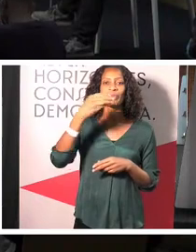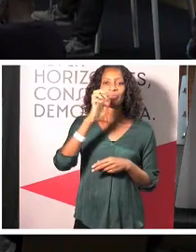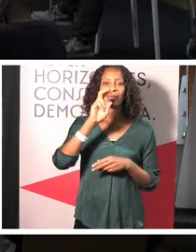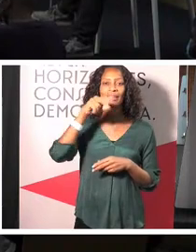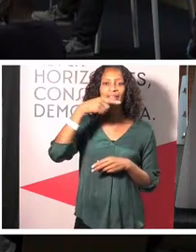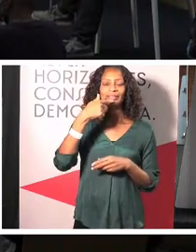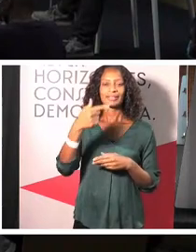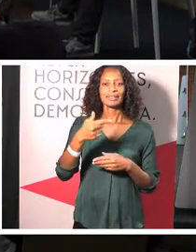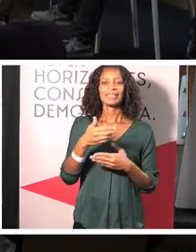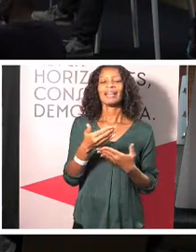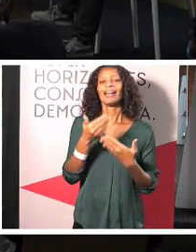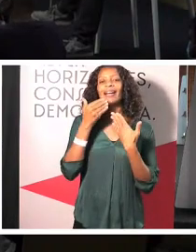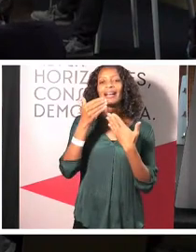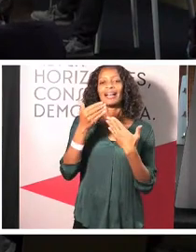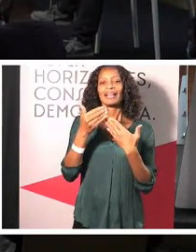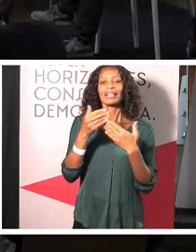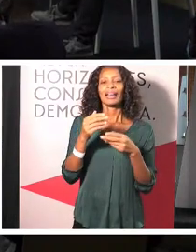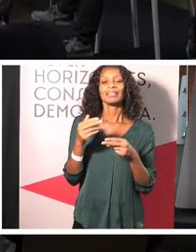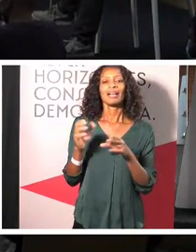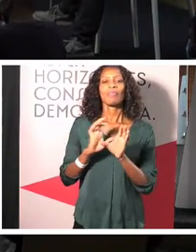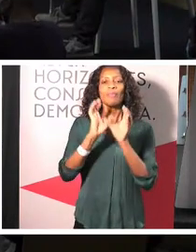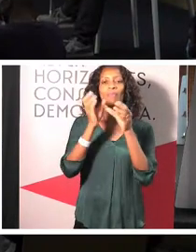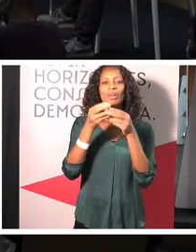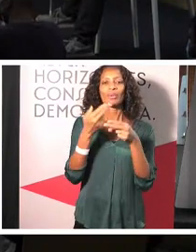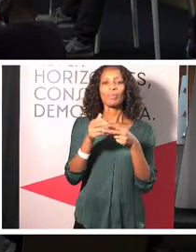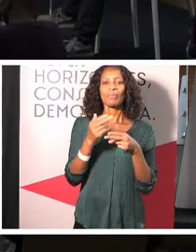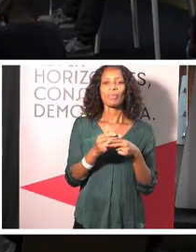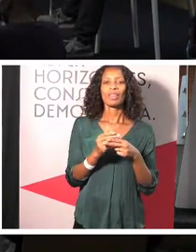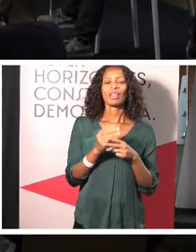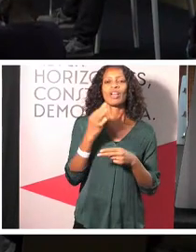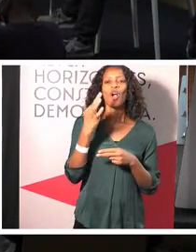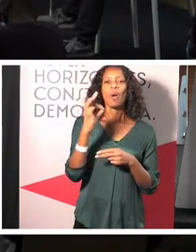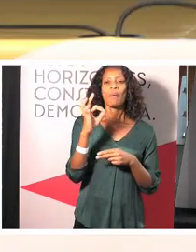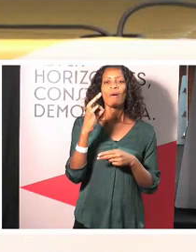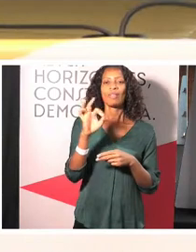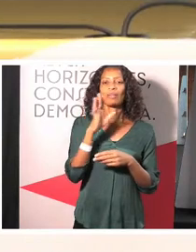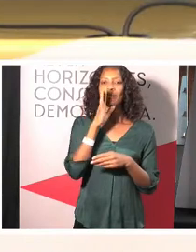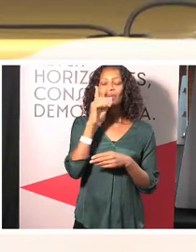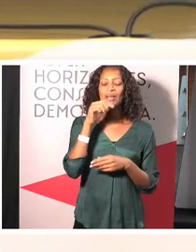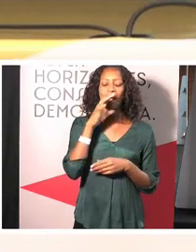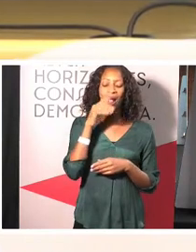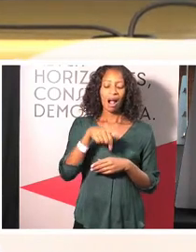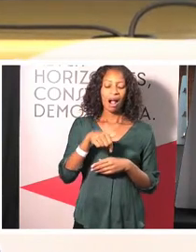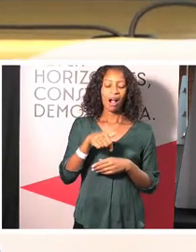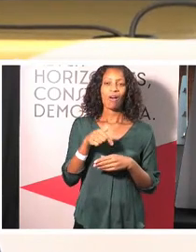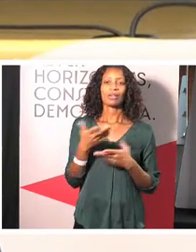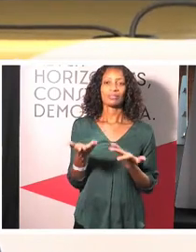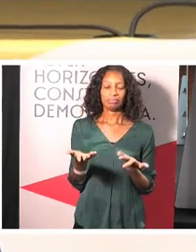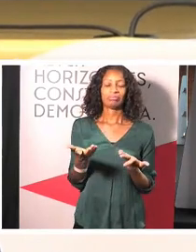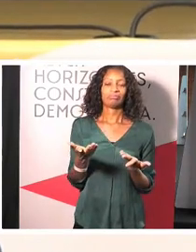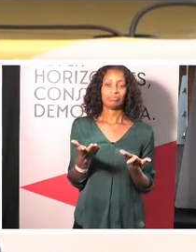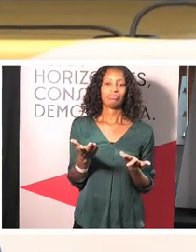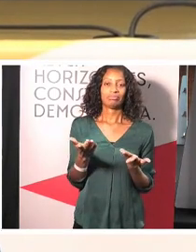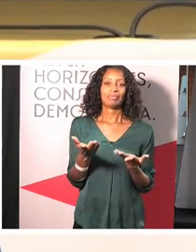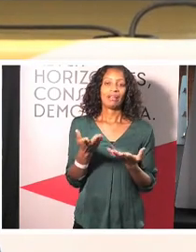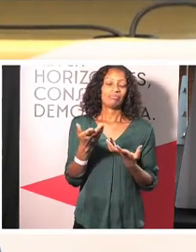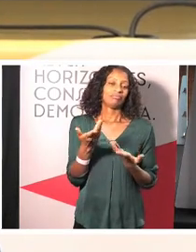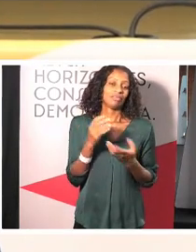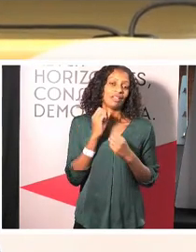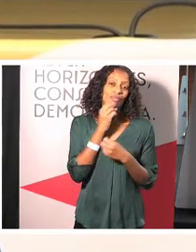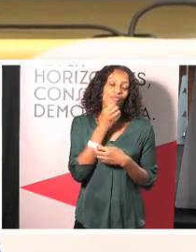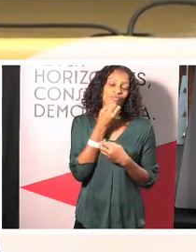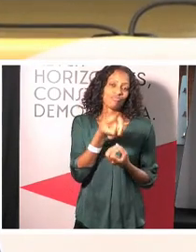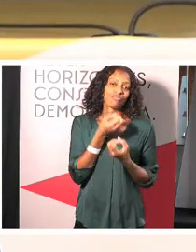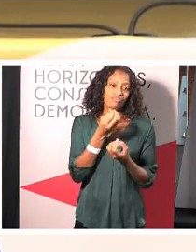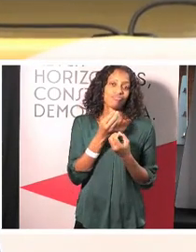charla, que la verdad es muy oportuna en el momento que vivimos, que vale la pena reflexionar, como habéis visto, además es muy interesante. También